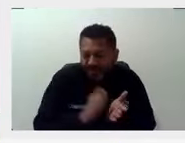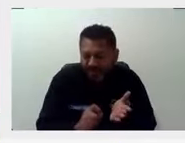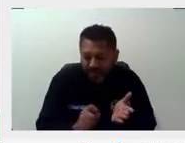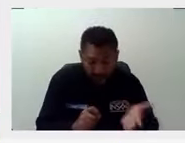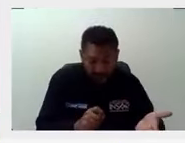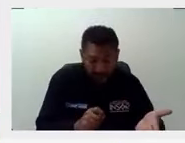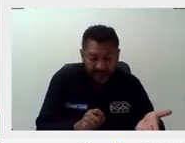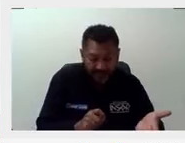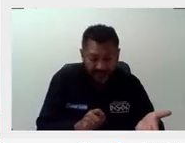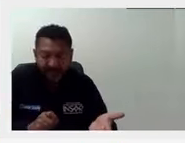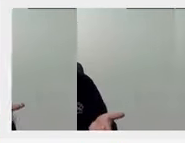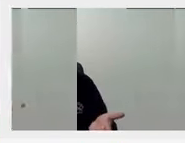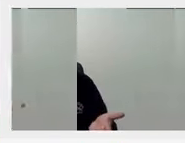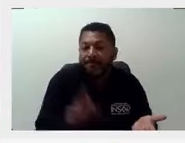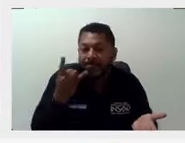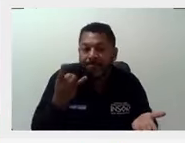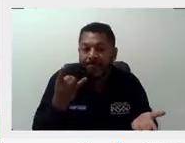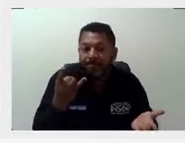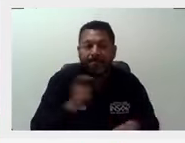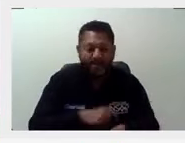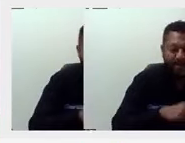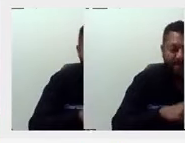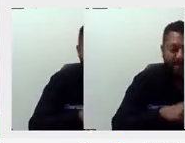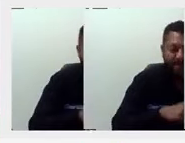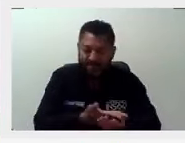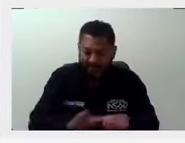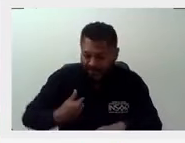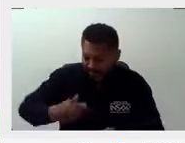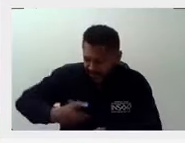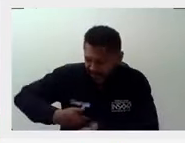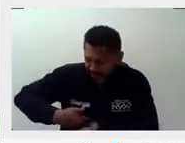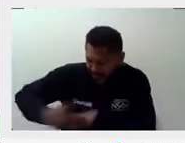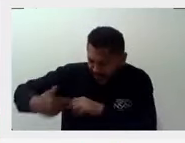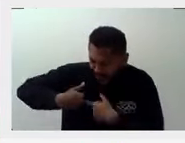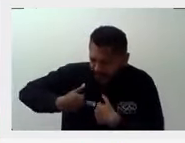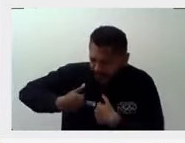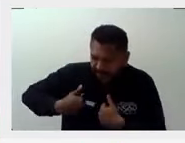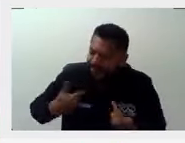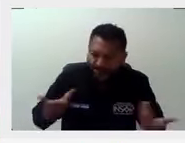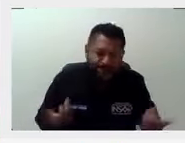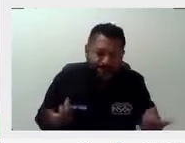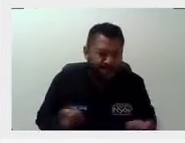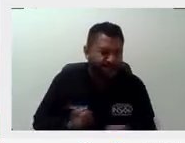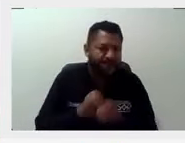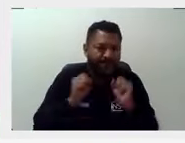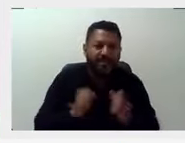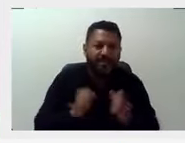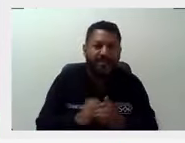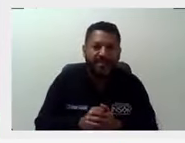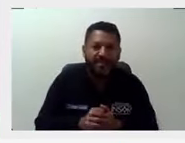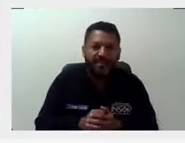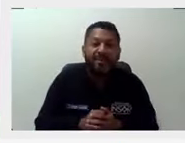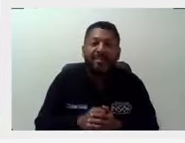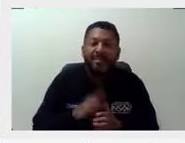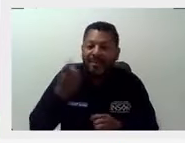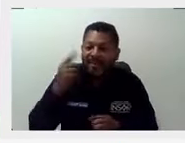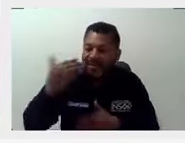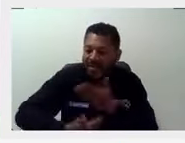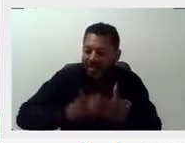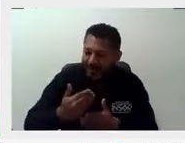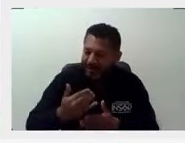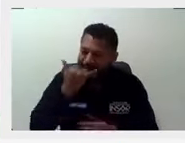van a tomar una exigencia que él no va a estar en capacidad de cumplir. Entonces, algo no estamos haciendo bien en el proceso de